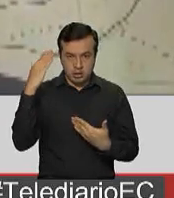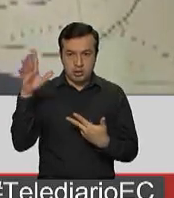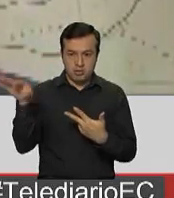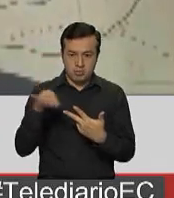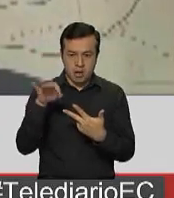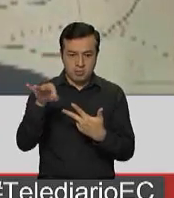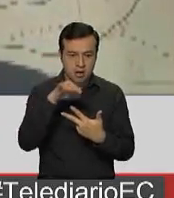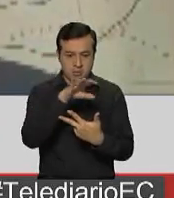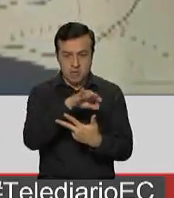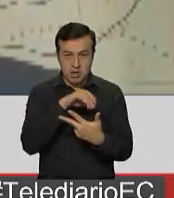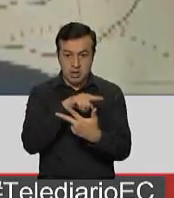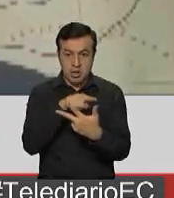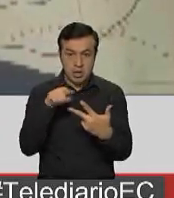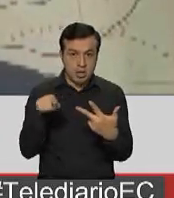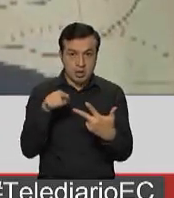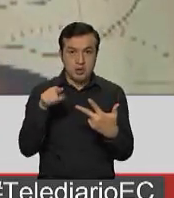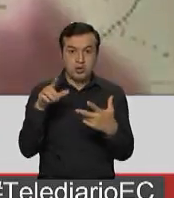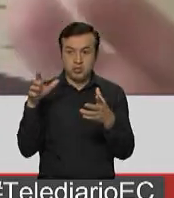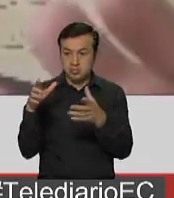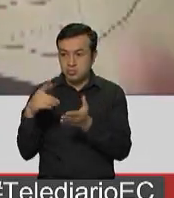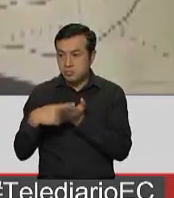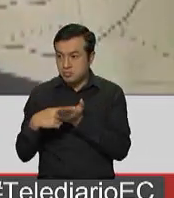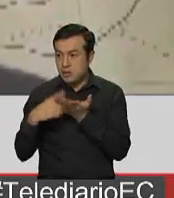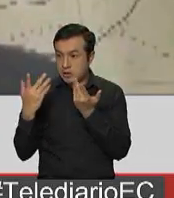multipartidista, a fin de que el plenario